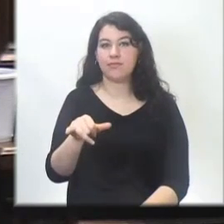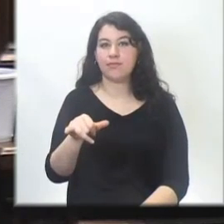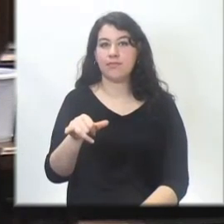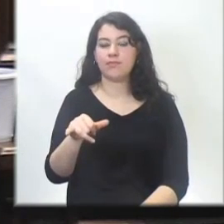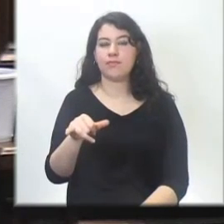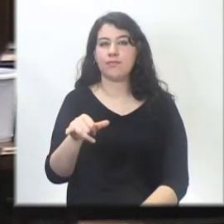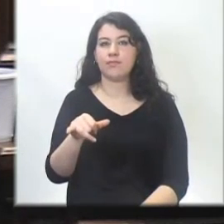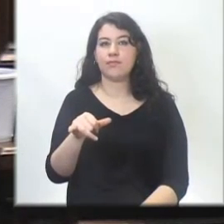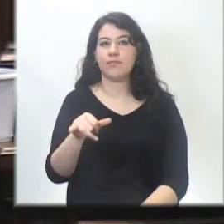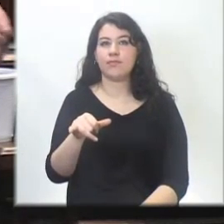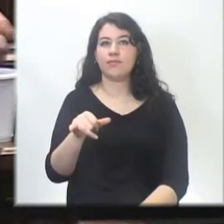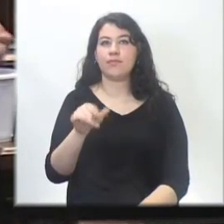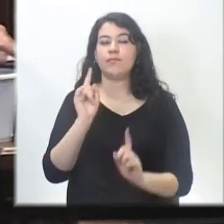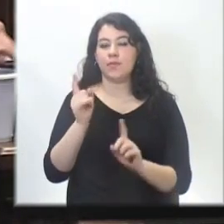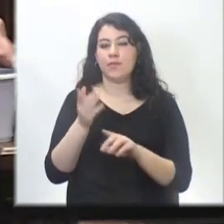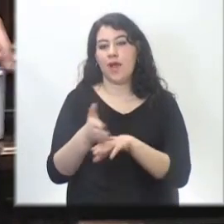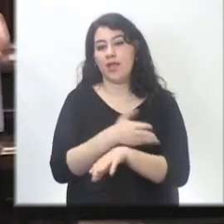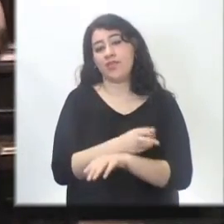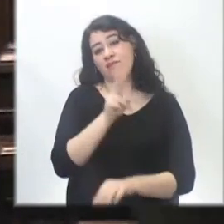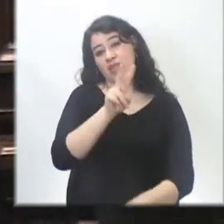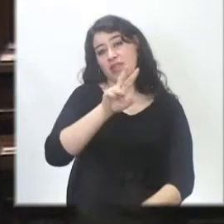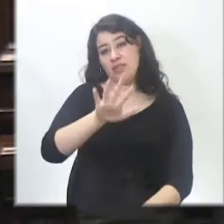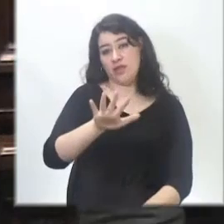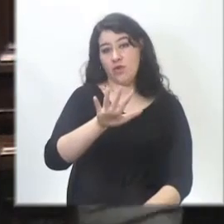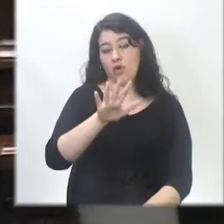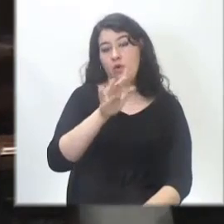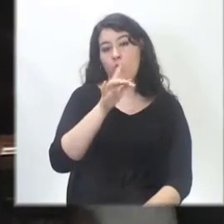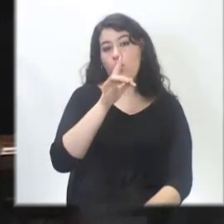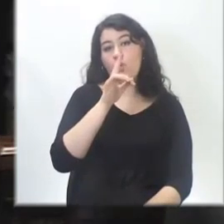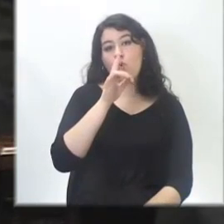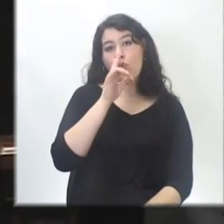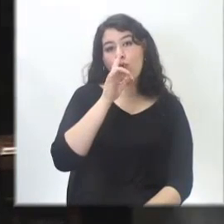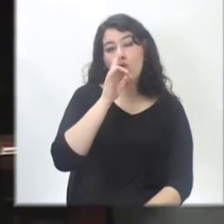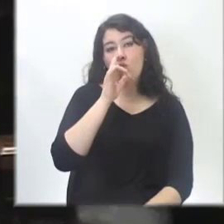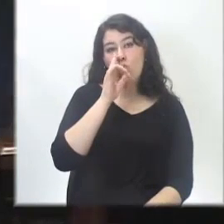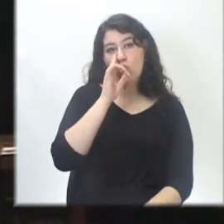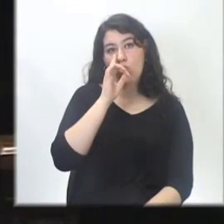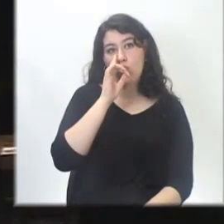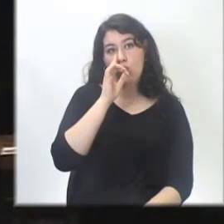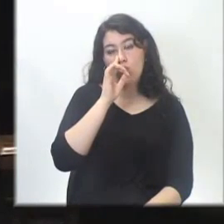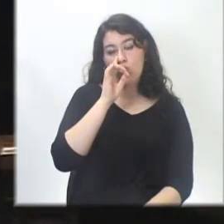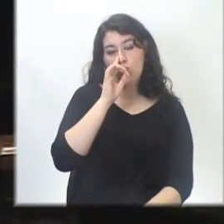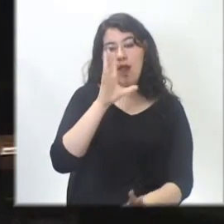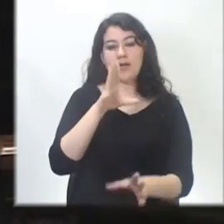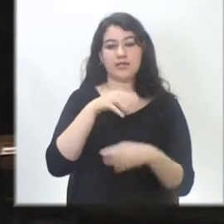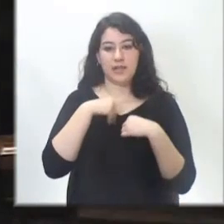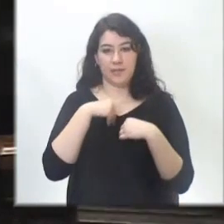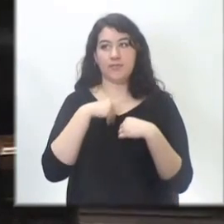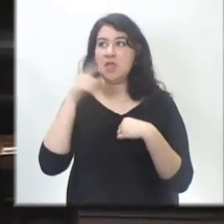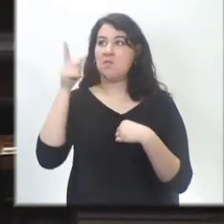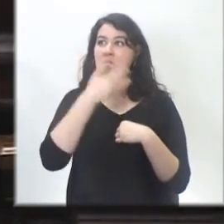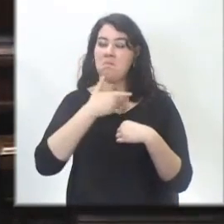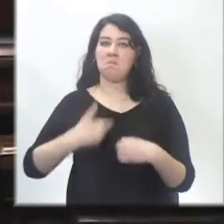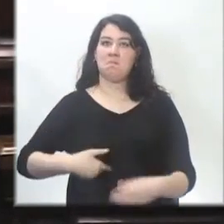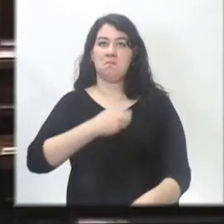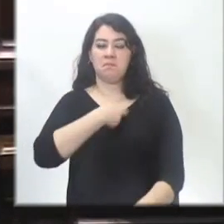Como decía, el 25 de junio, la oferta es aceptada por el gobierno español.